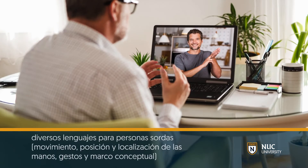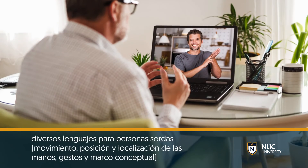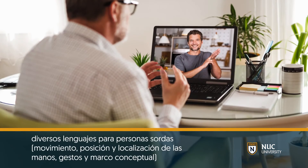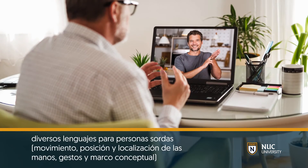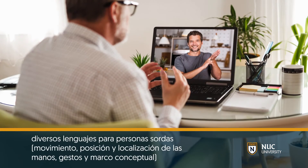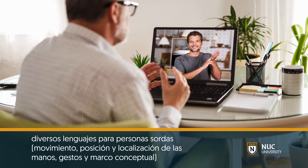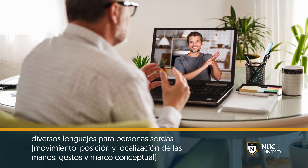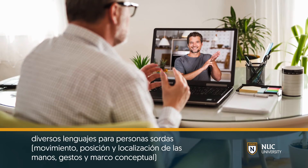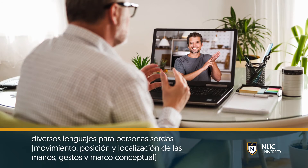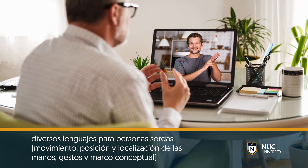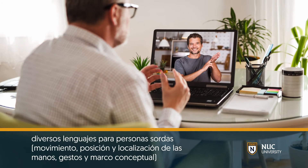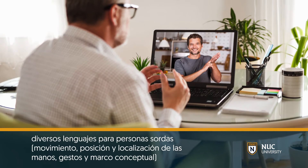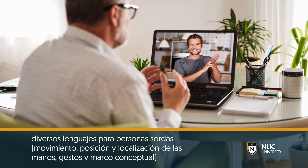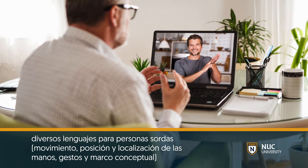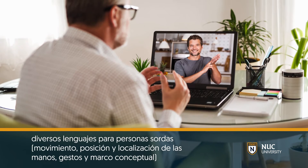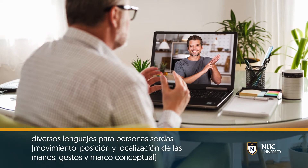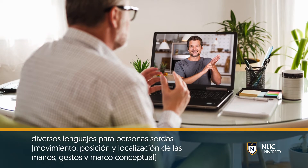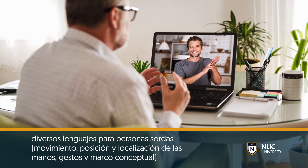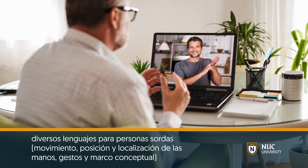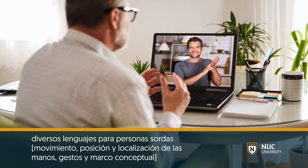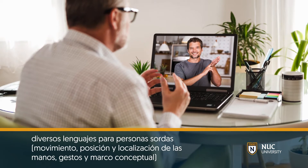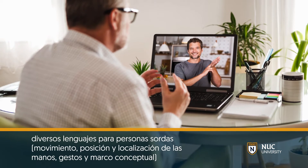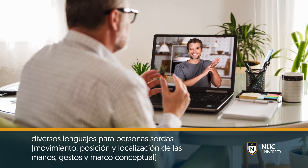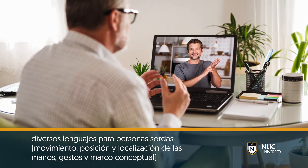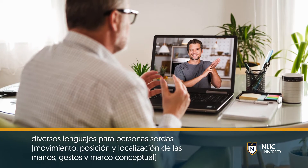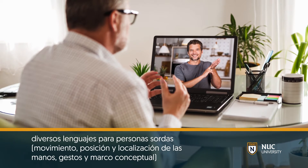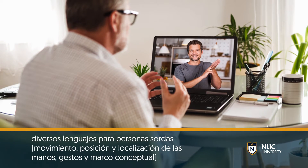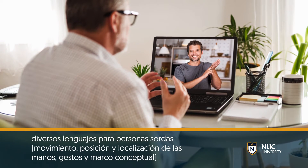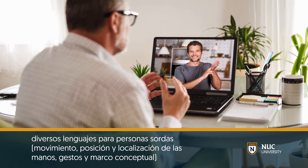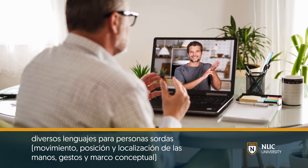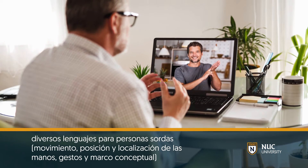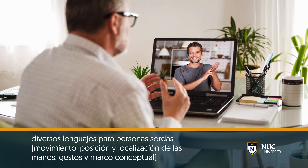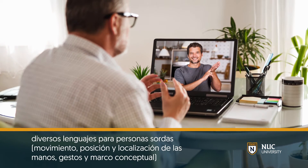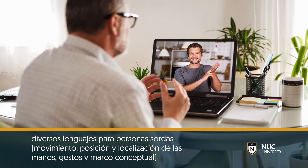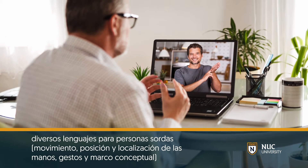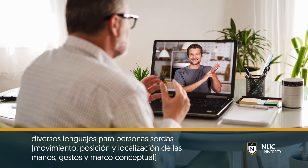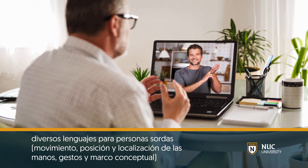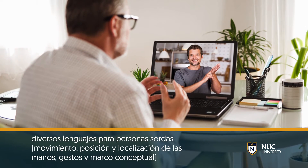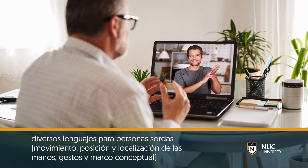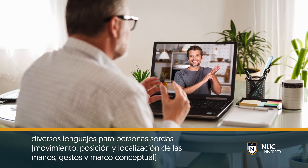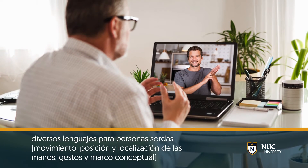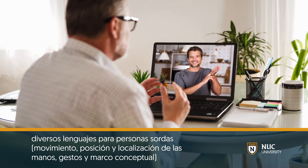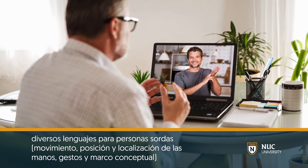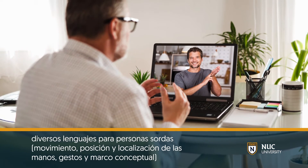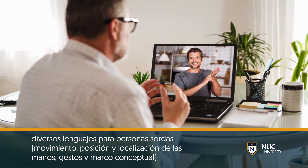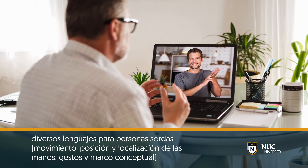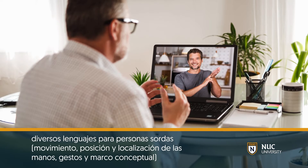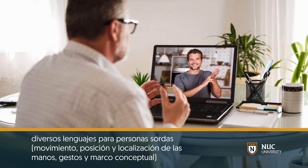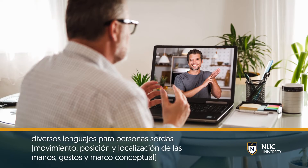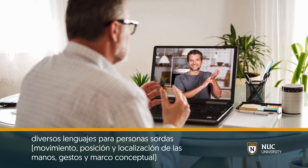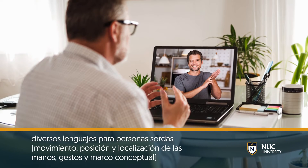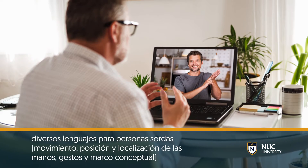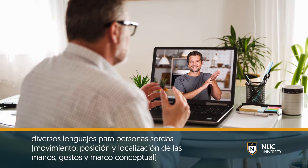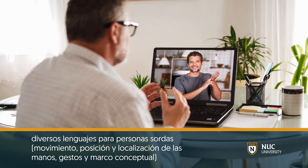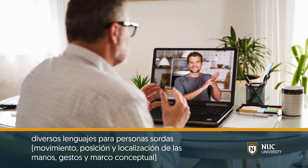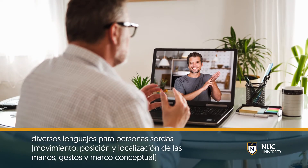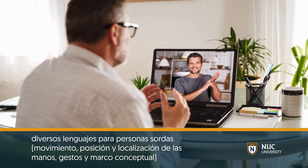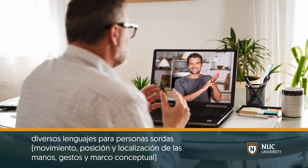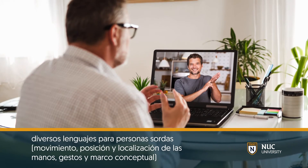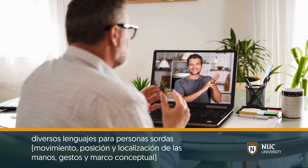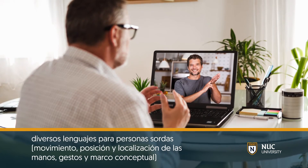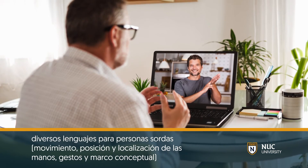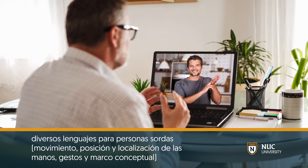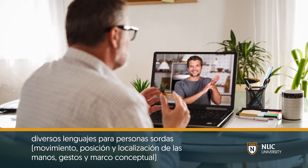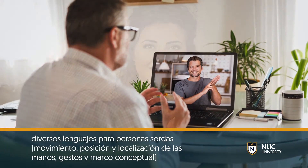diversos lenguajes para personas sordas, movimiento, posición y localización de las manos, gestos